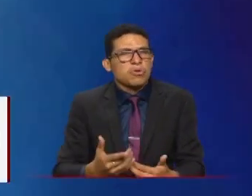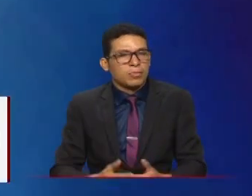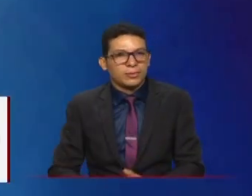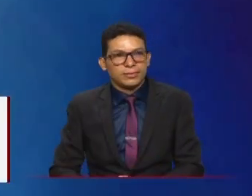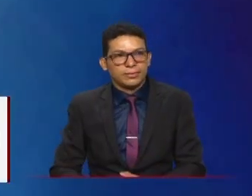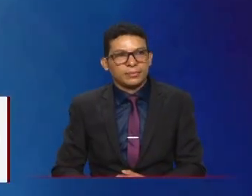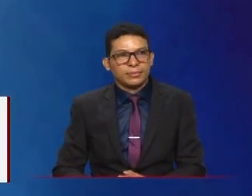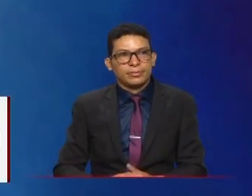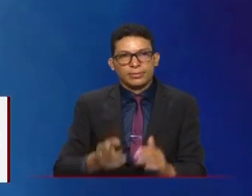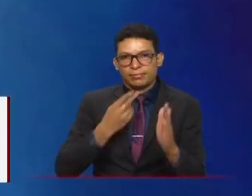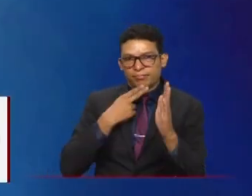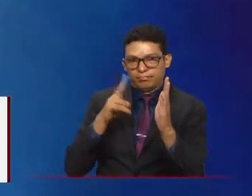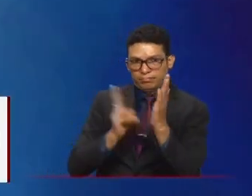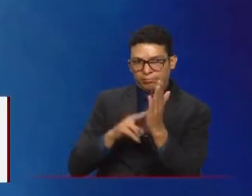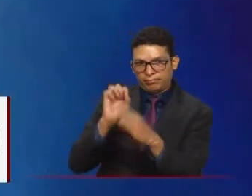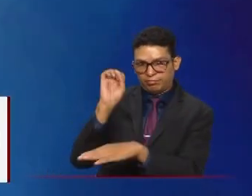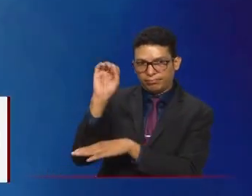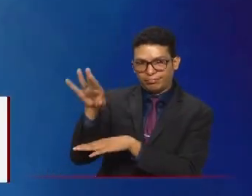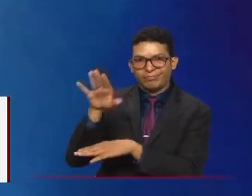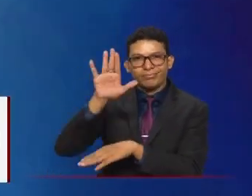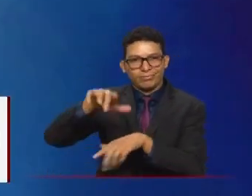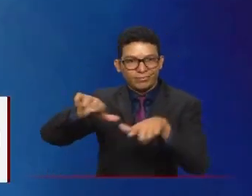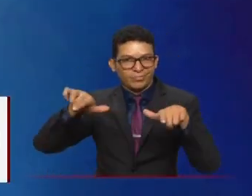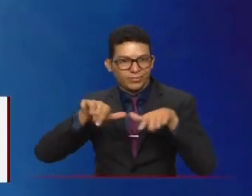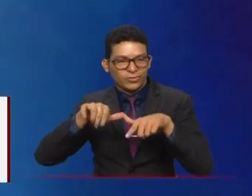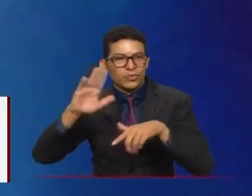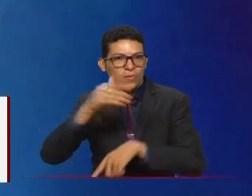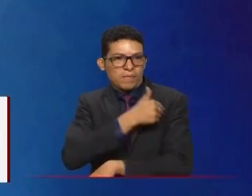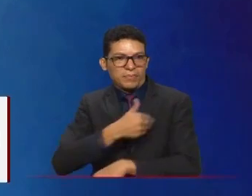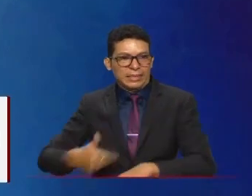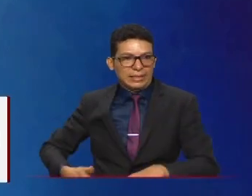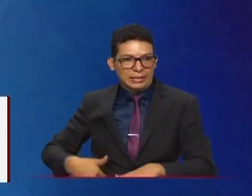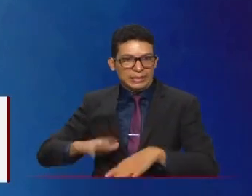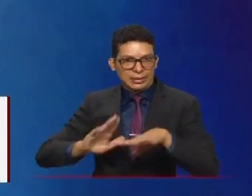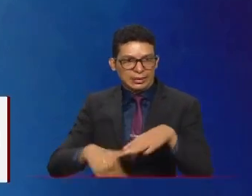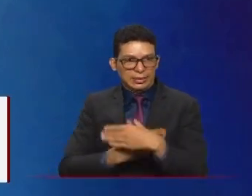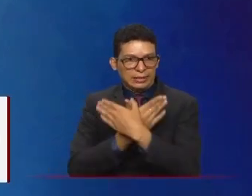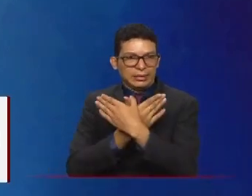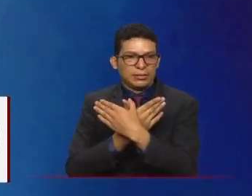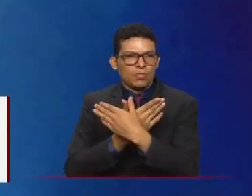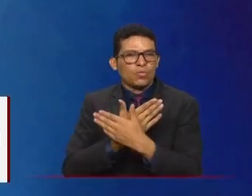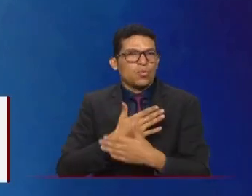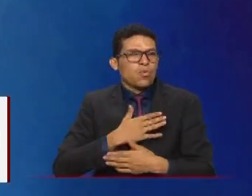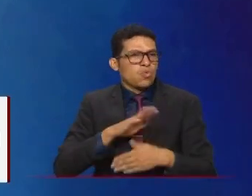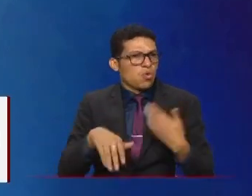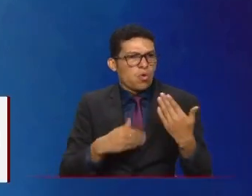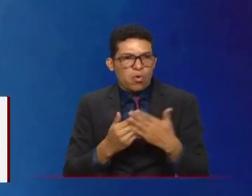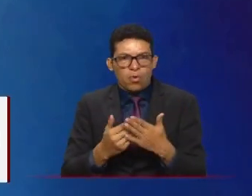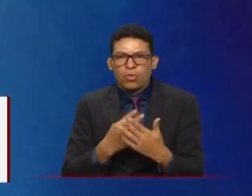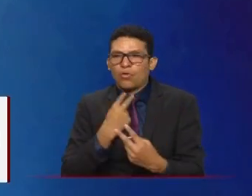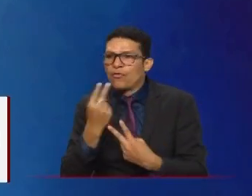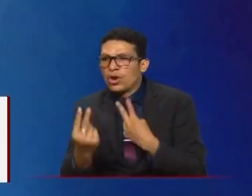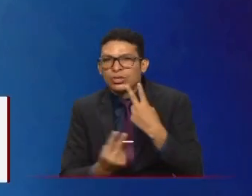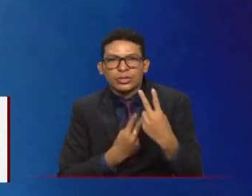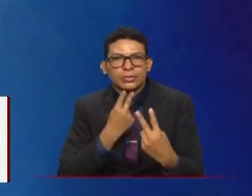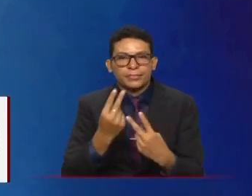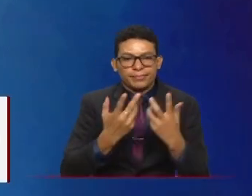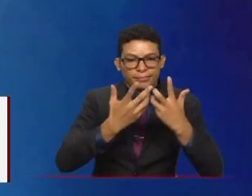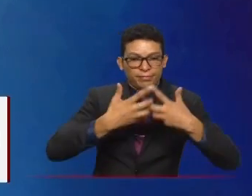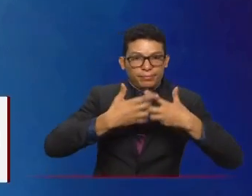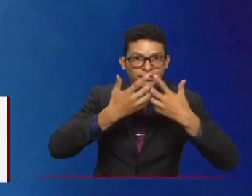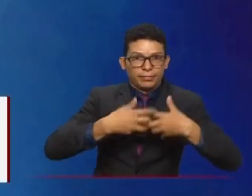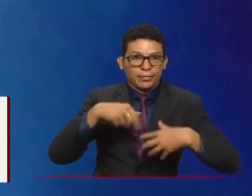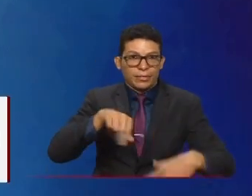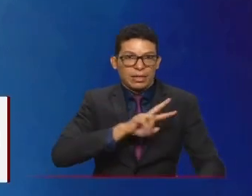una carta al despacho del presidente de la república Y por supuesto todas las voces de los empresarios del Valle del